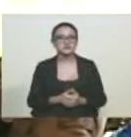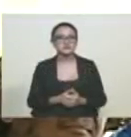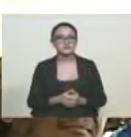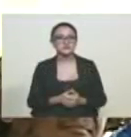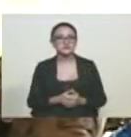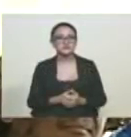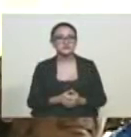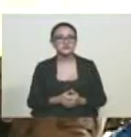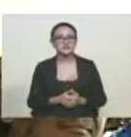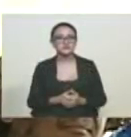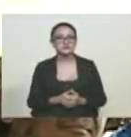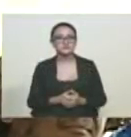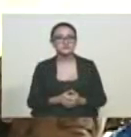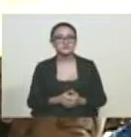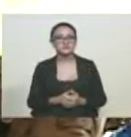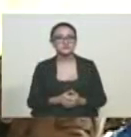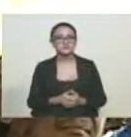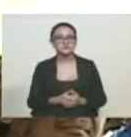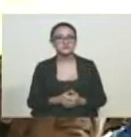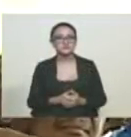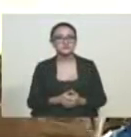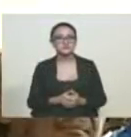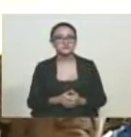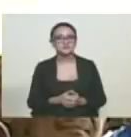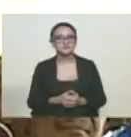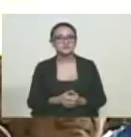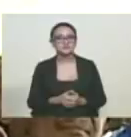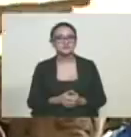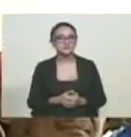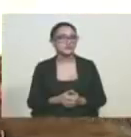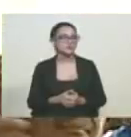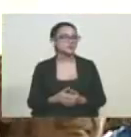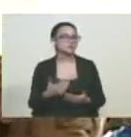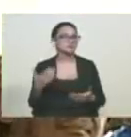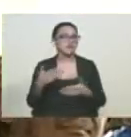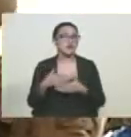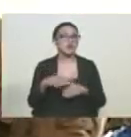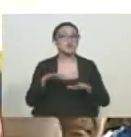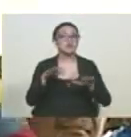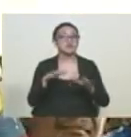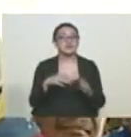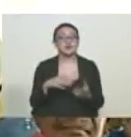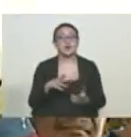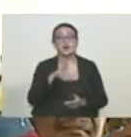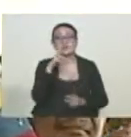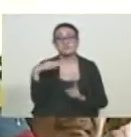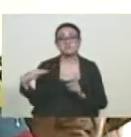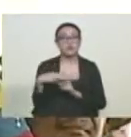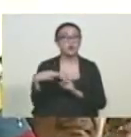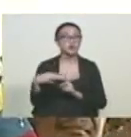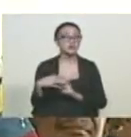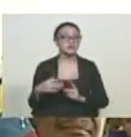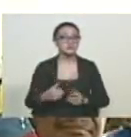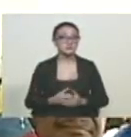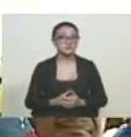en cámara. El amedrentamiento a diestra y siniestra.